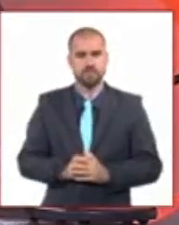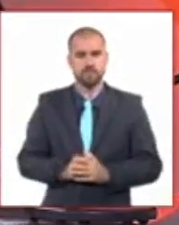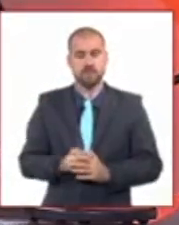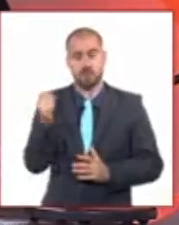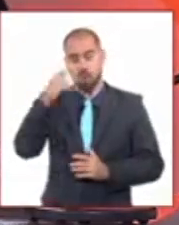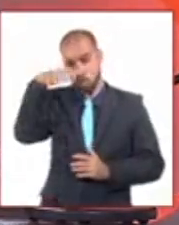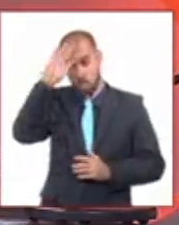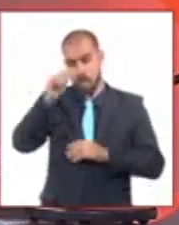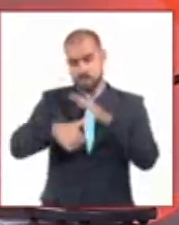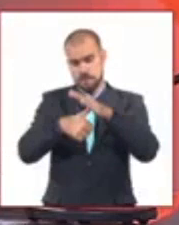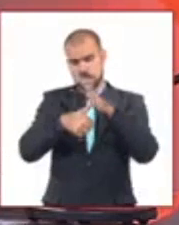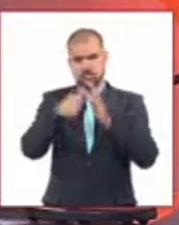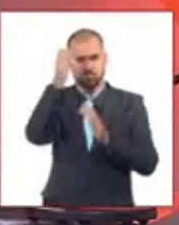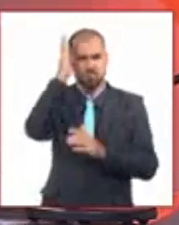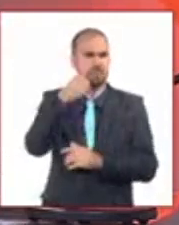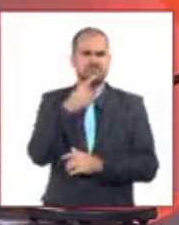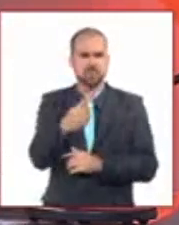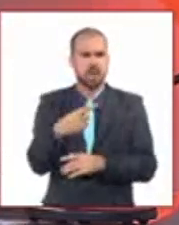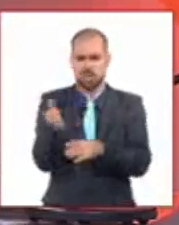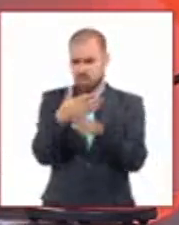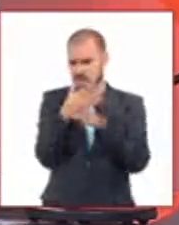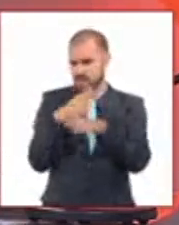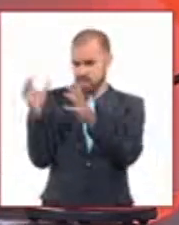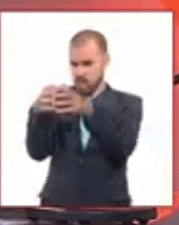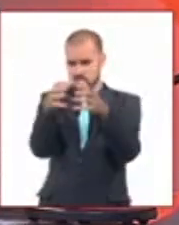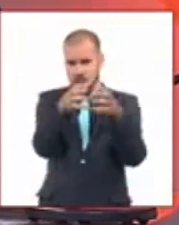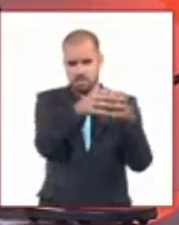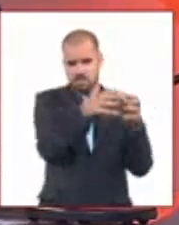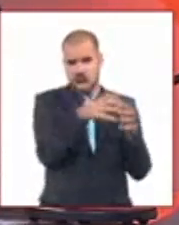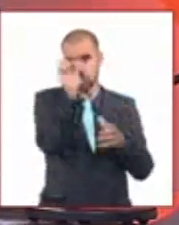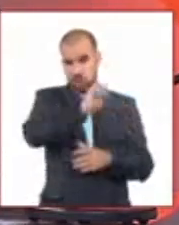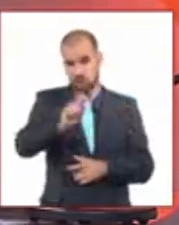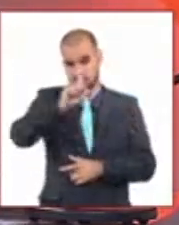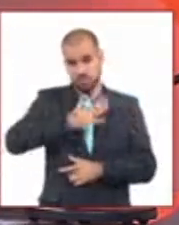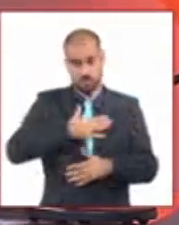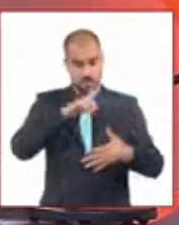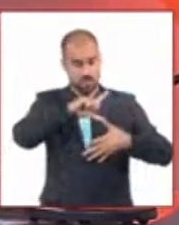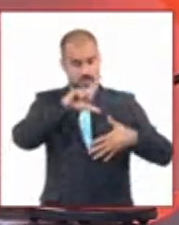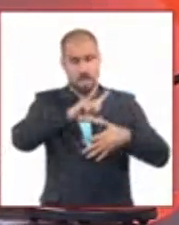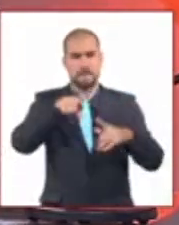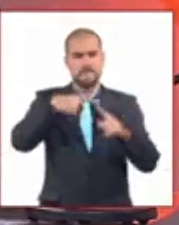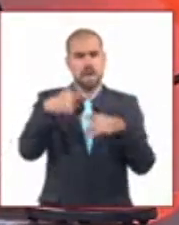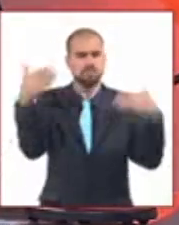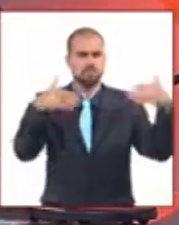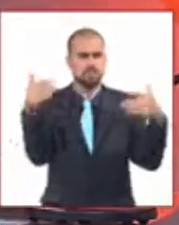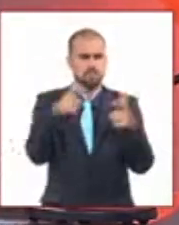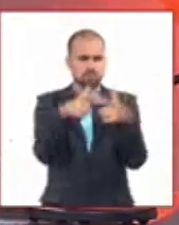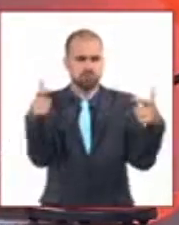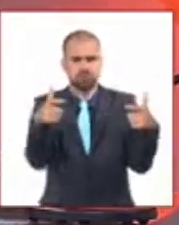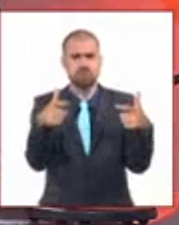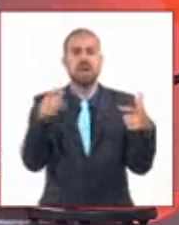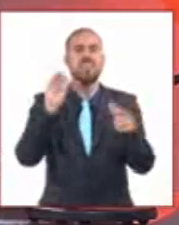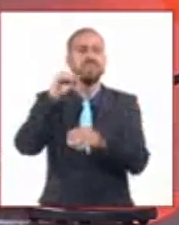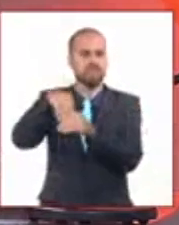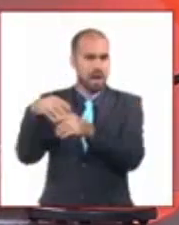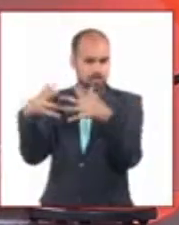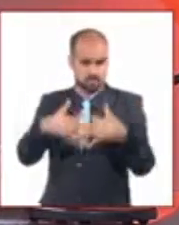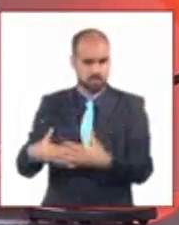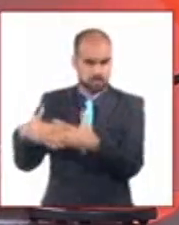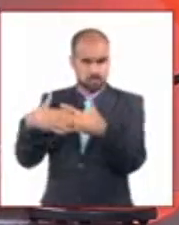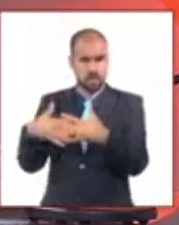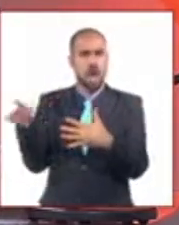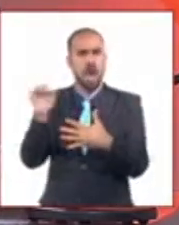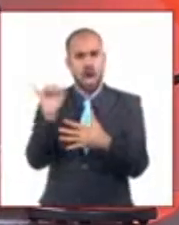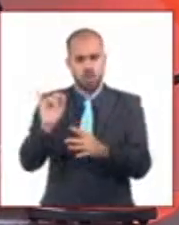tuit decía que varios movimientos políticos y sociales de américa latina y una amplia participación de diferentes sectores en eeuu se darán cita en los